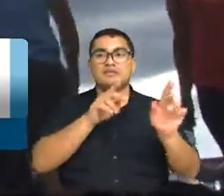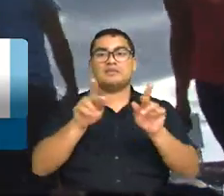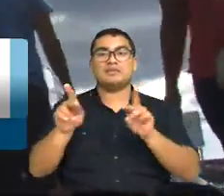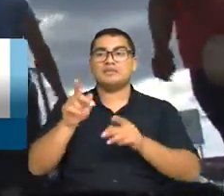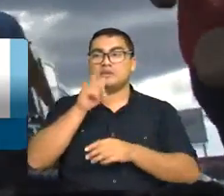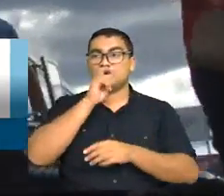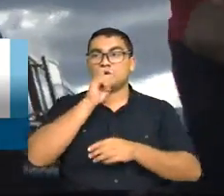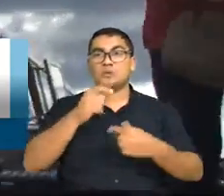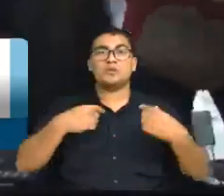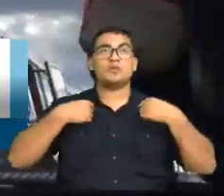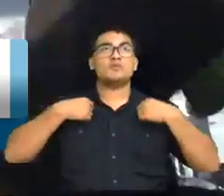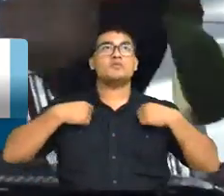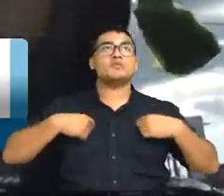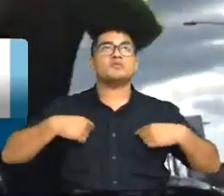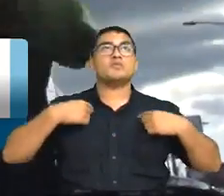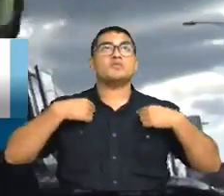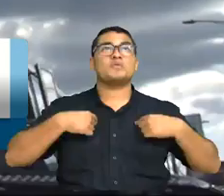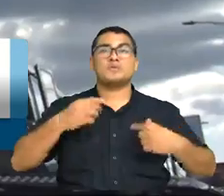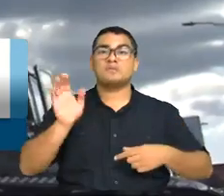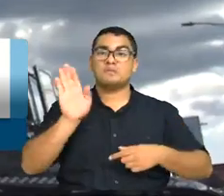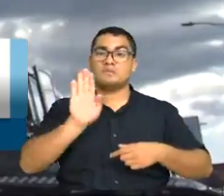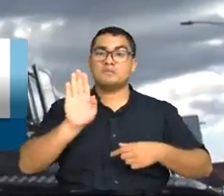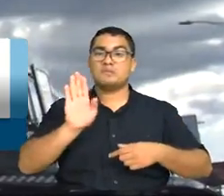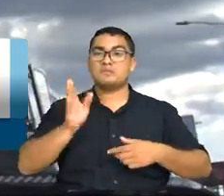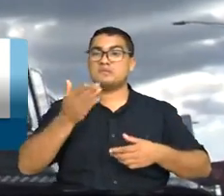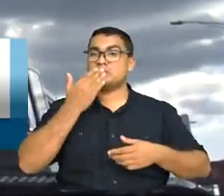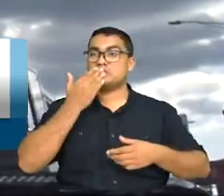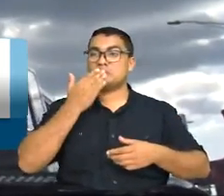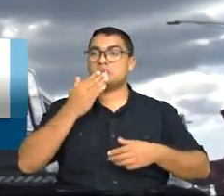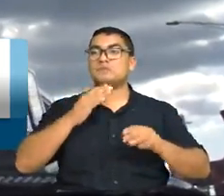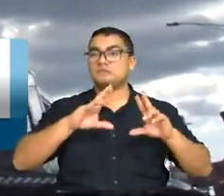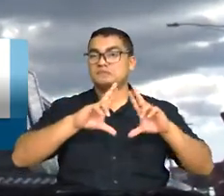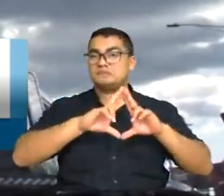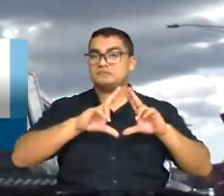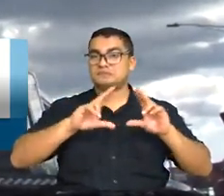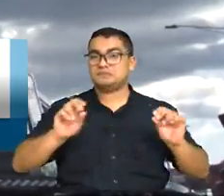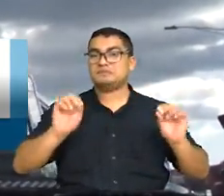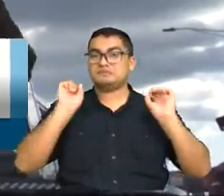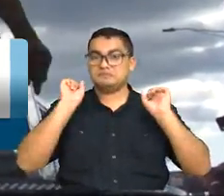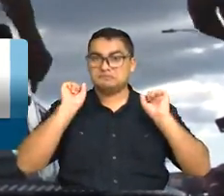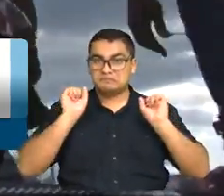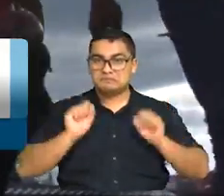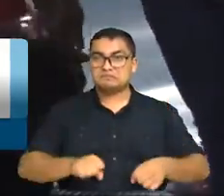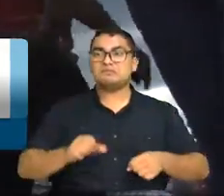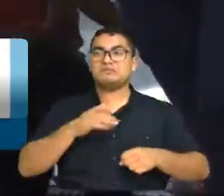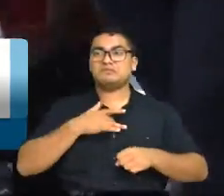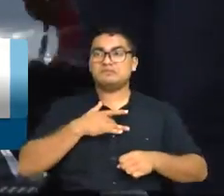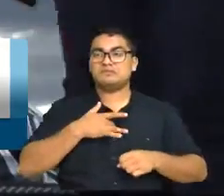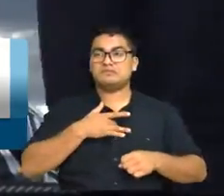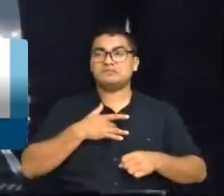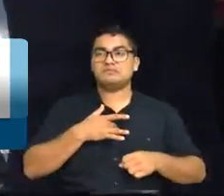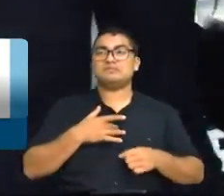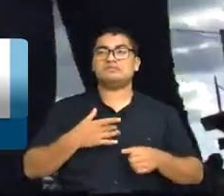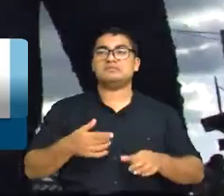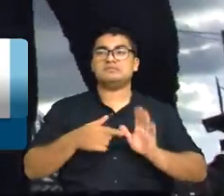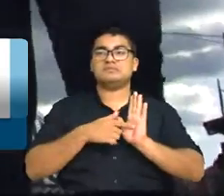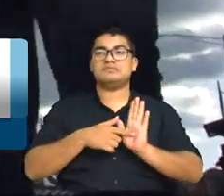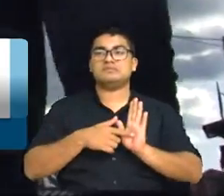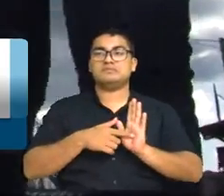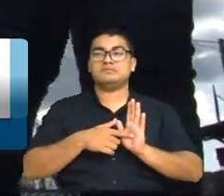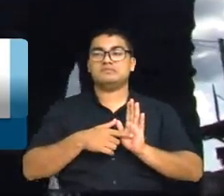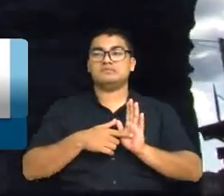camisolas. Esas camisolas blancas que son comunes en Nicaragua. Son de algodón. De esas que son de algodón. Es muy necesaria evitar